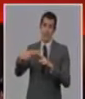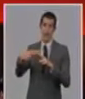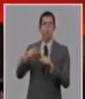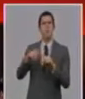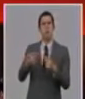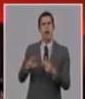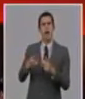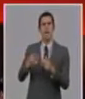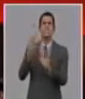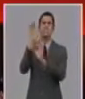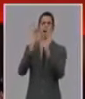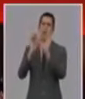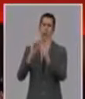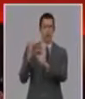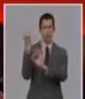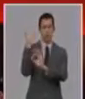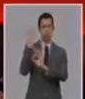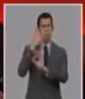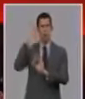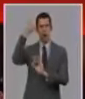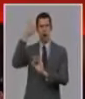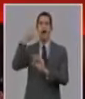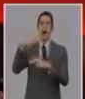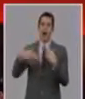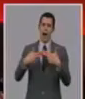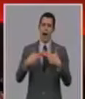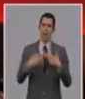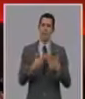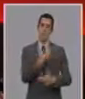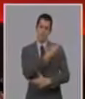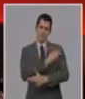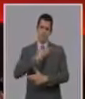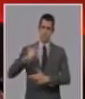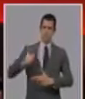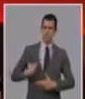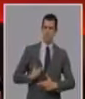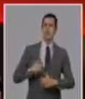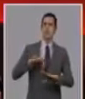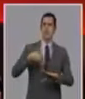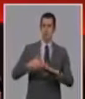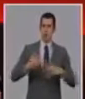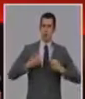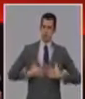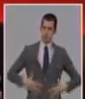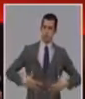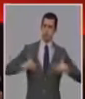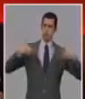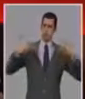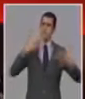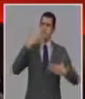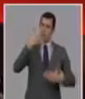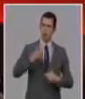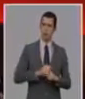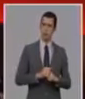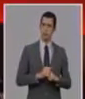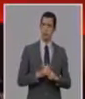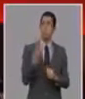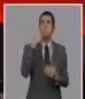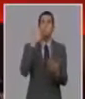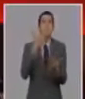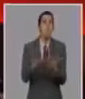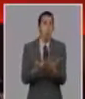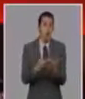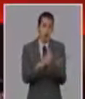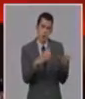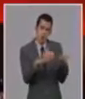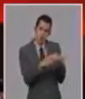haber podido estudiar 49 pacientes convalecientes, desde el examen físico hasta diferentes exámenes de